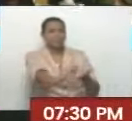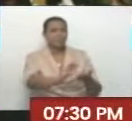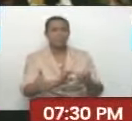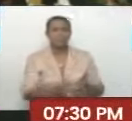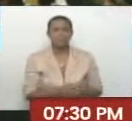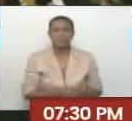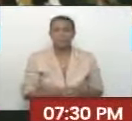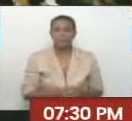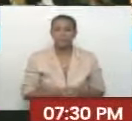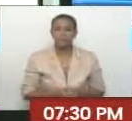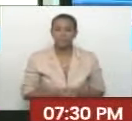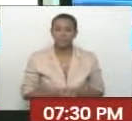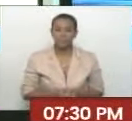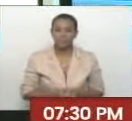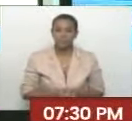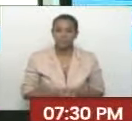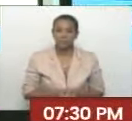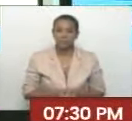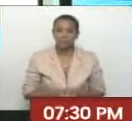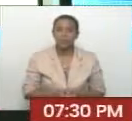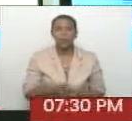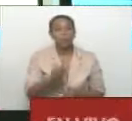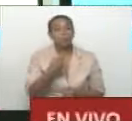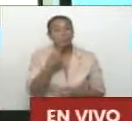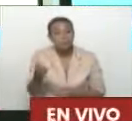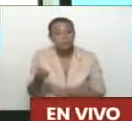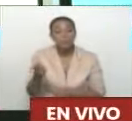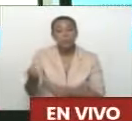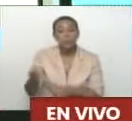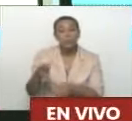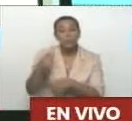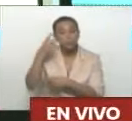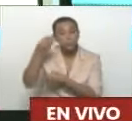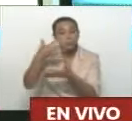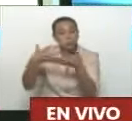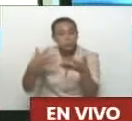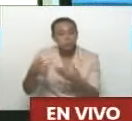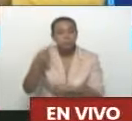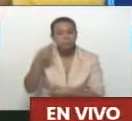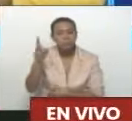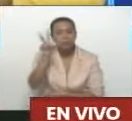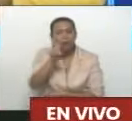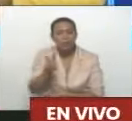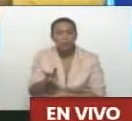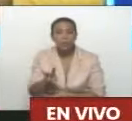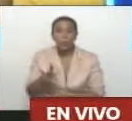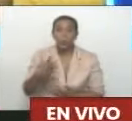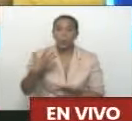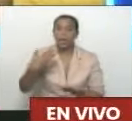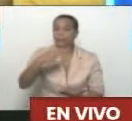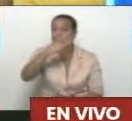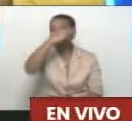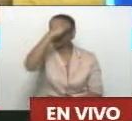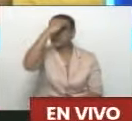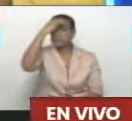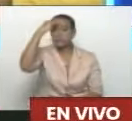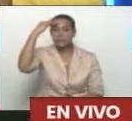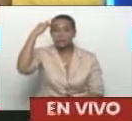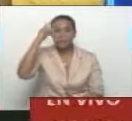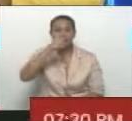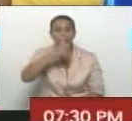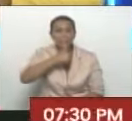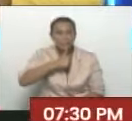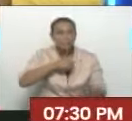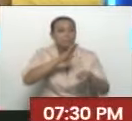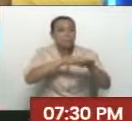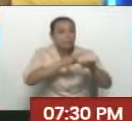como tú dices, Madeleine, la gota que rebosó el vaso después de tanto hablar,